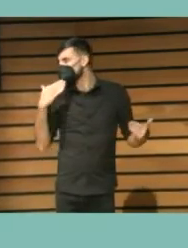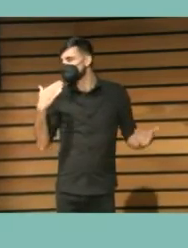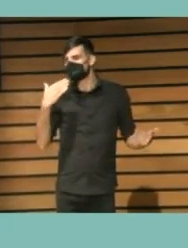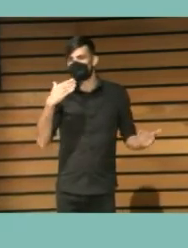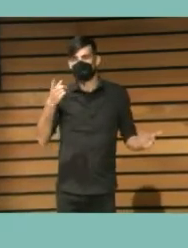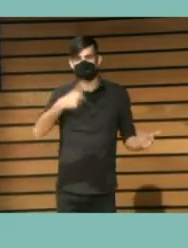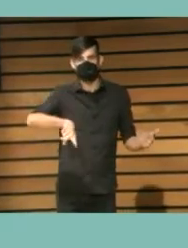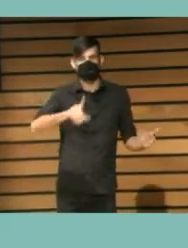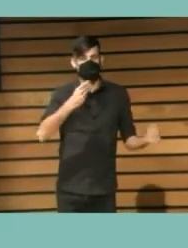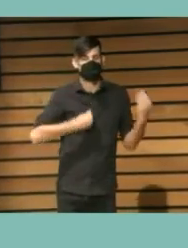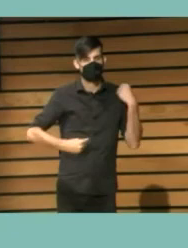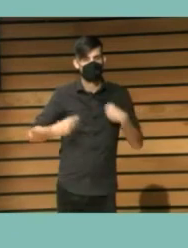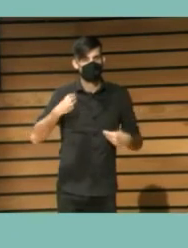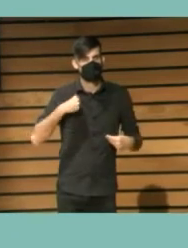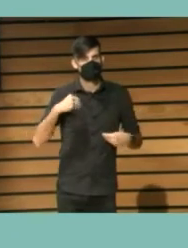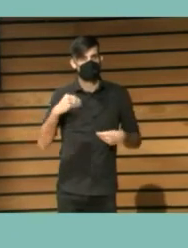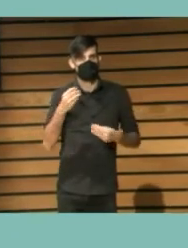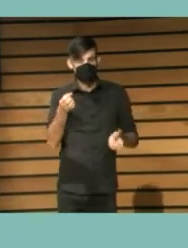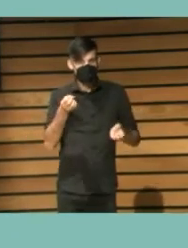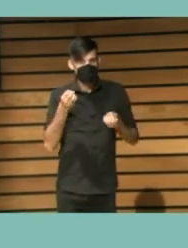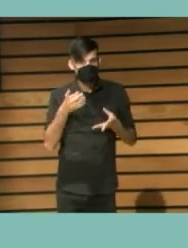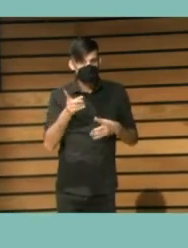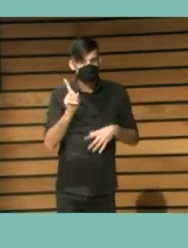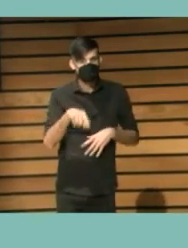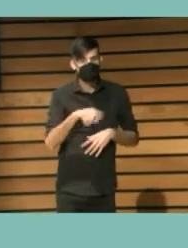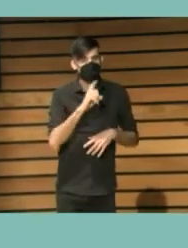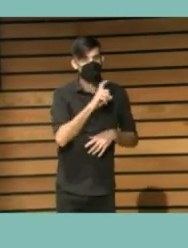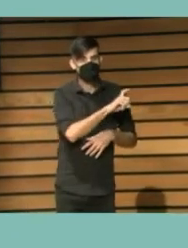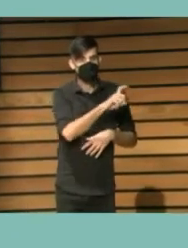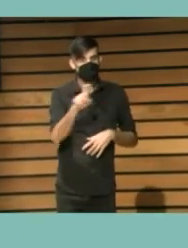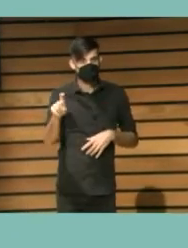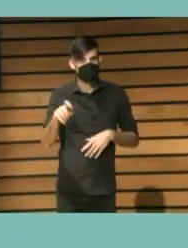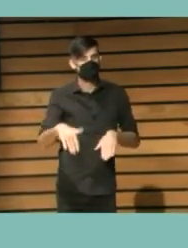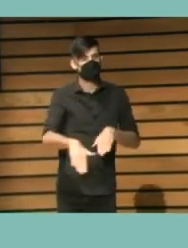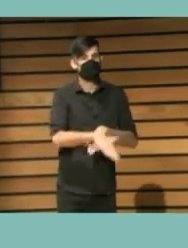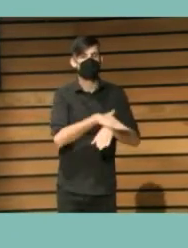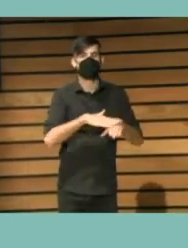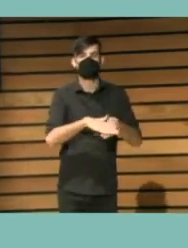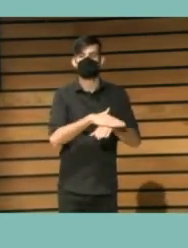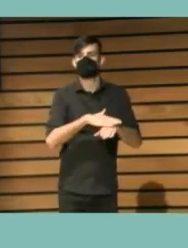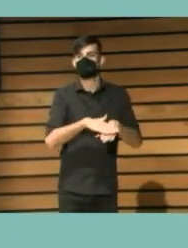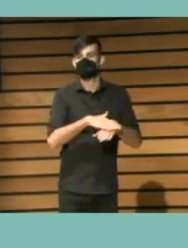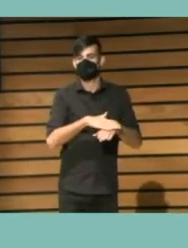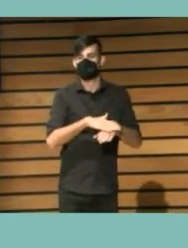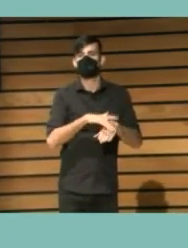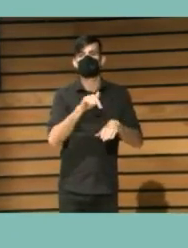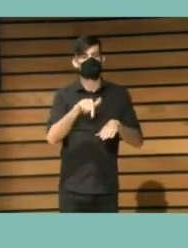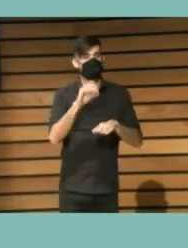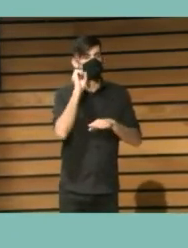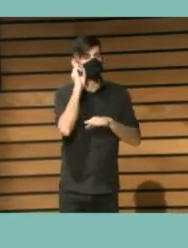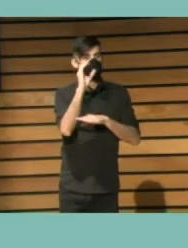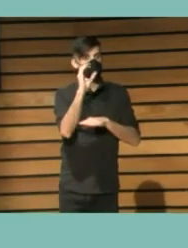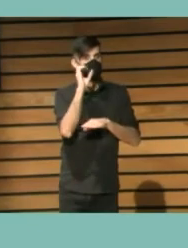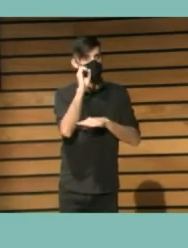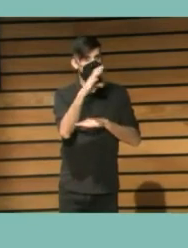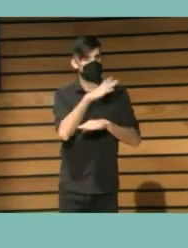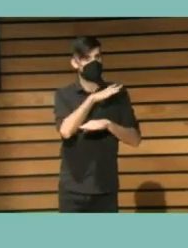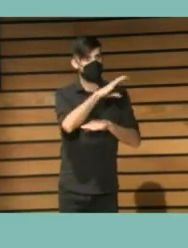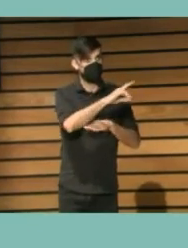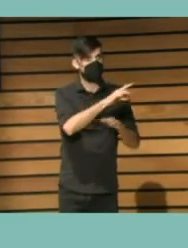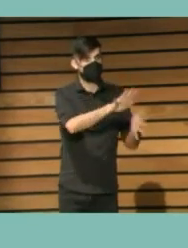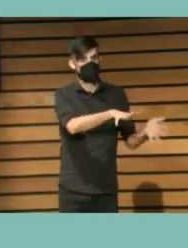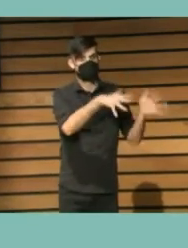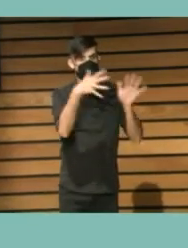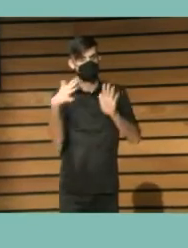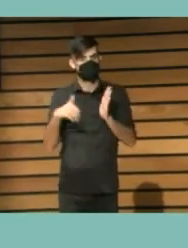preguntas, vuestros comentarios, deciros que además el Ministerio está preparando que estas ponencias estén por escrito, por